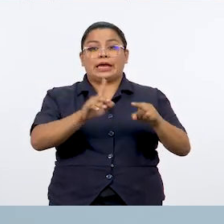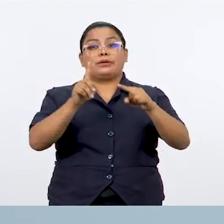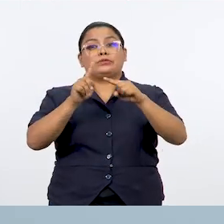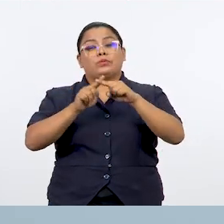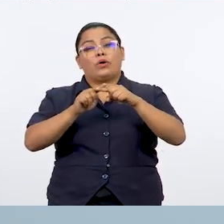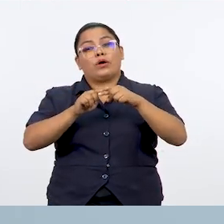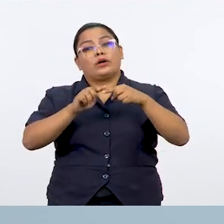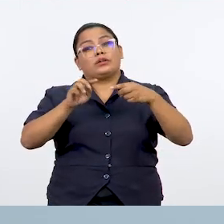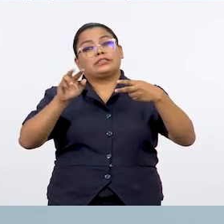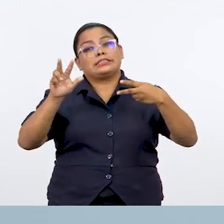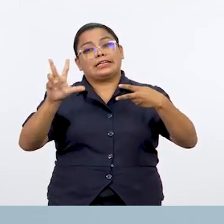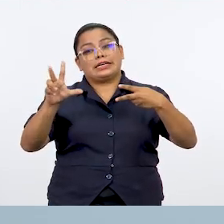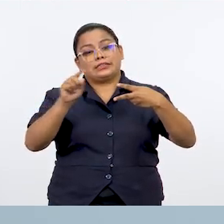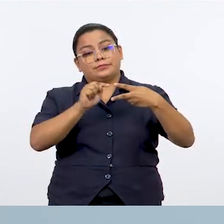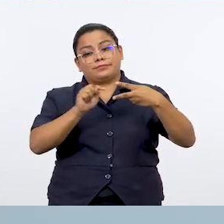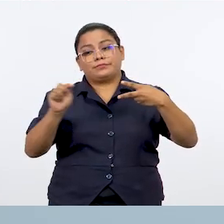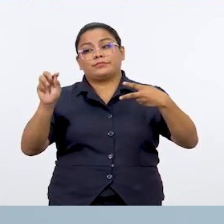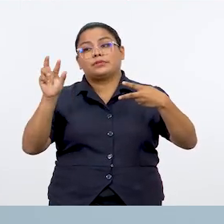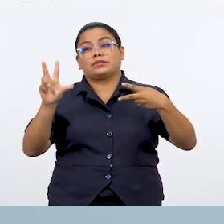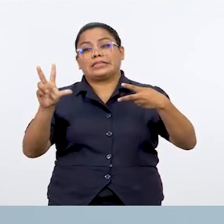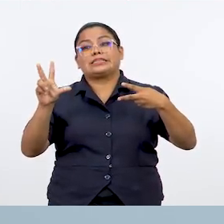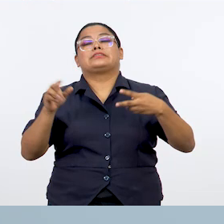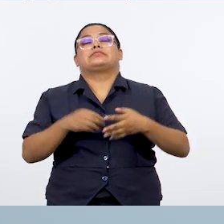también debemos de multiplicar por 3.